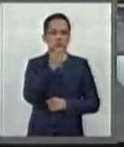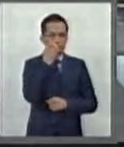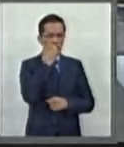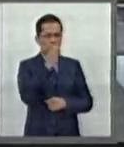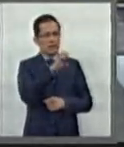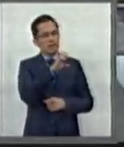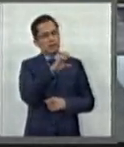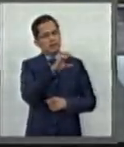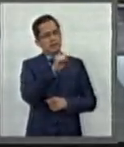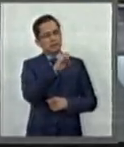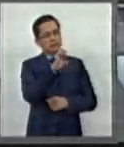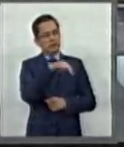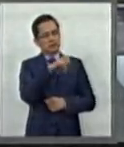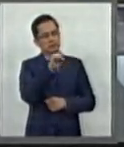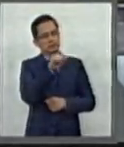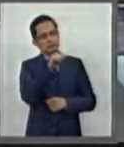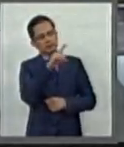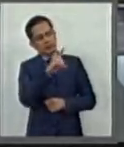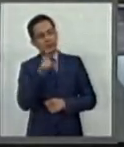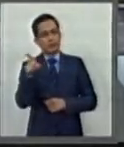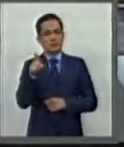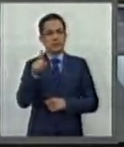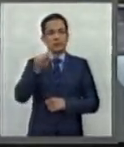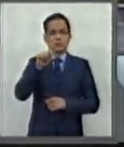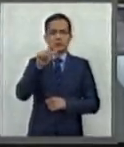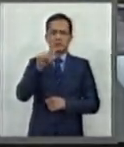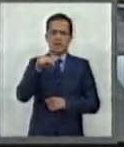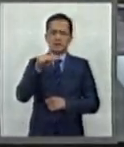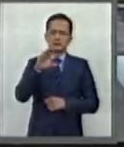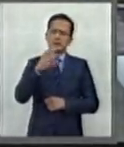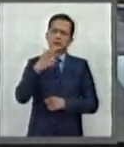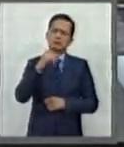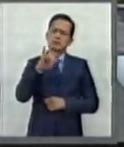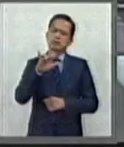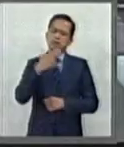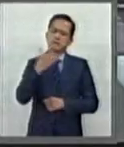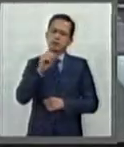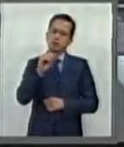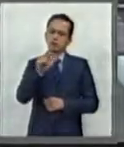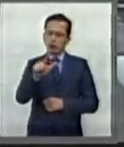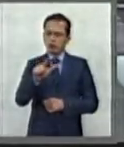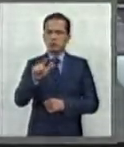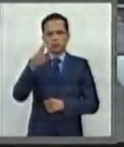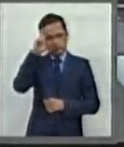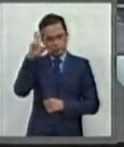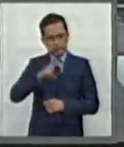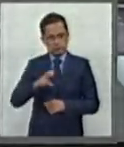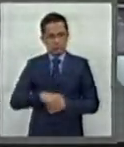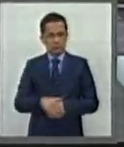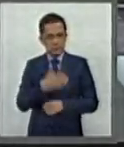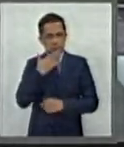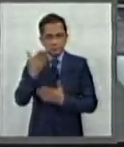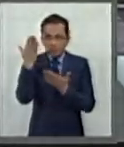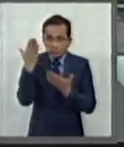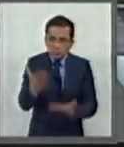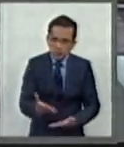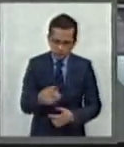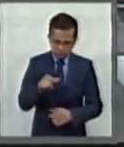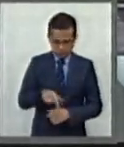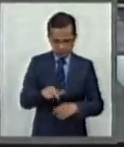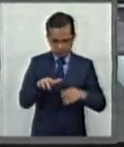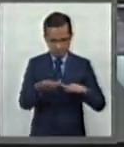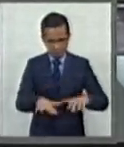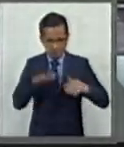CEMSAD Hueyapa de Tlanchichol, Hidalgo. Sean ustedes bienvenidos a este